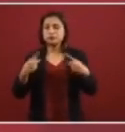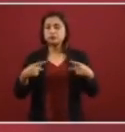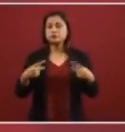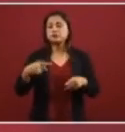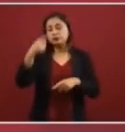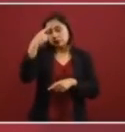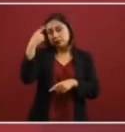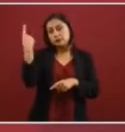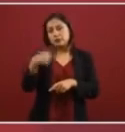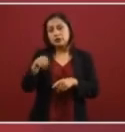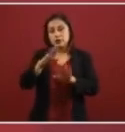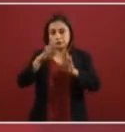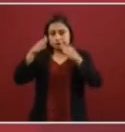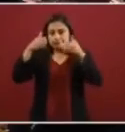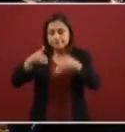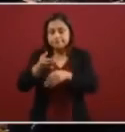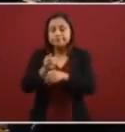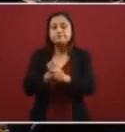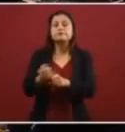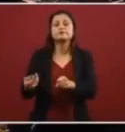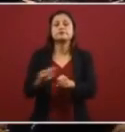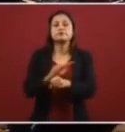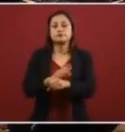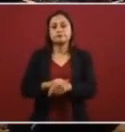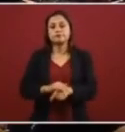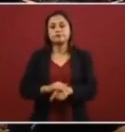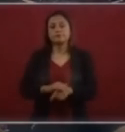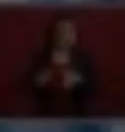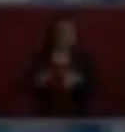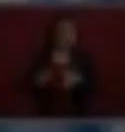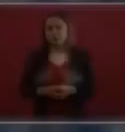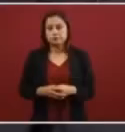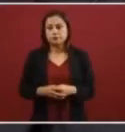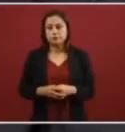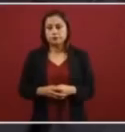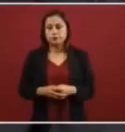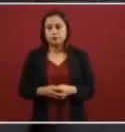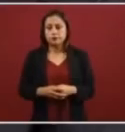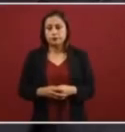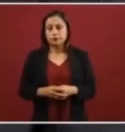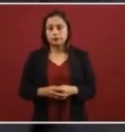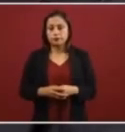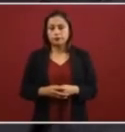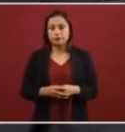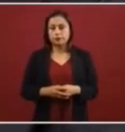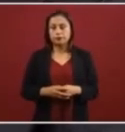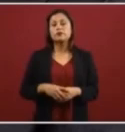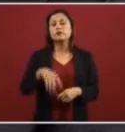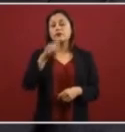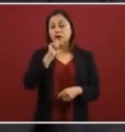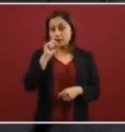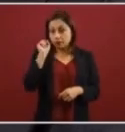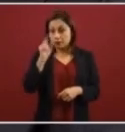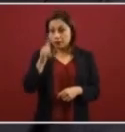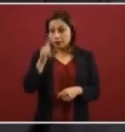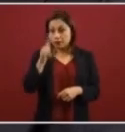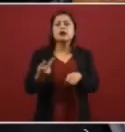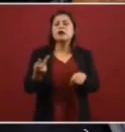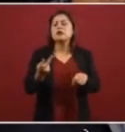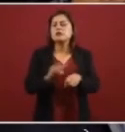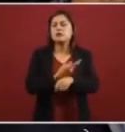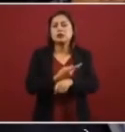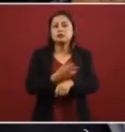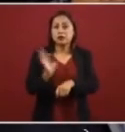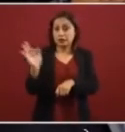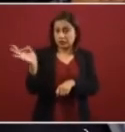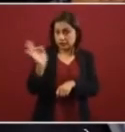investigación segunda pregunta presidente okay, I'm sorry, I better go back on that recogiendo información